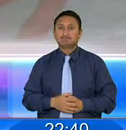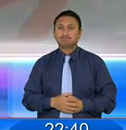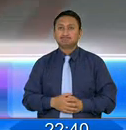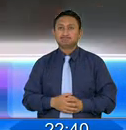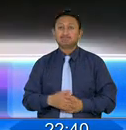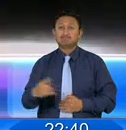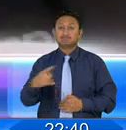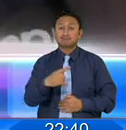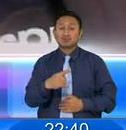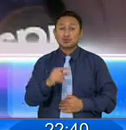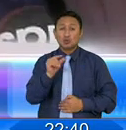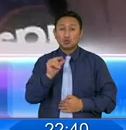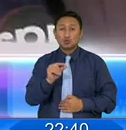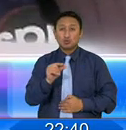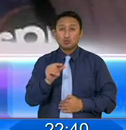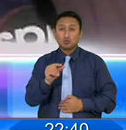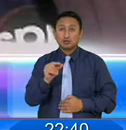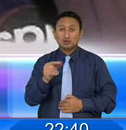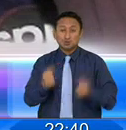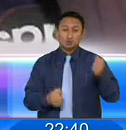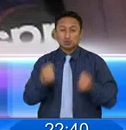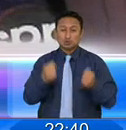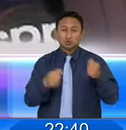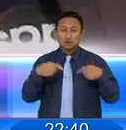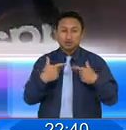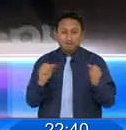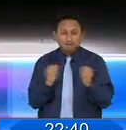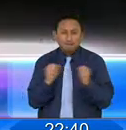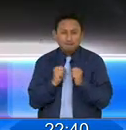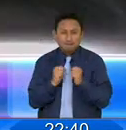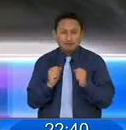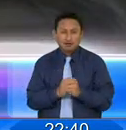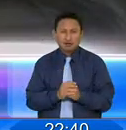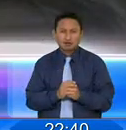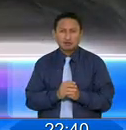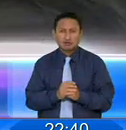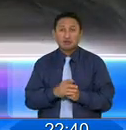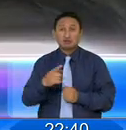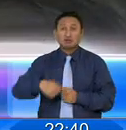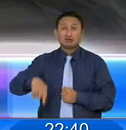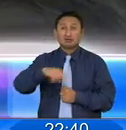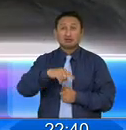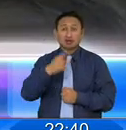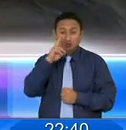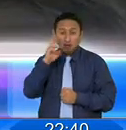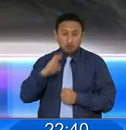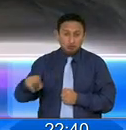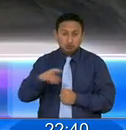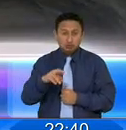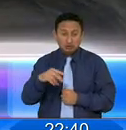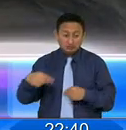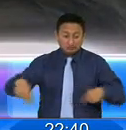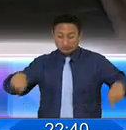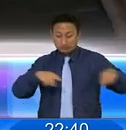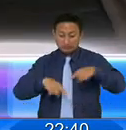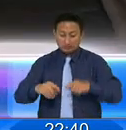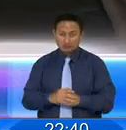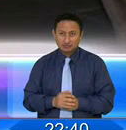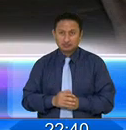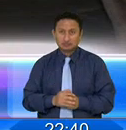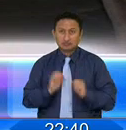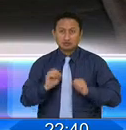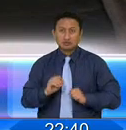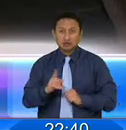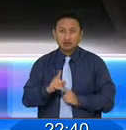dormir, pues el ruido de los carros, el frío de la noche, la delincuencia y los roedores los acechan. Sin embargo, no